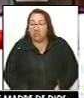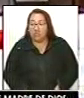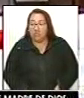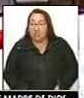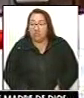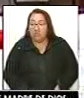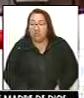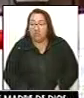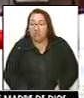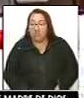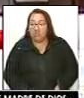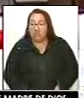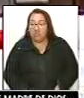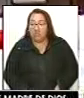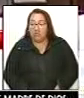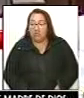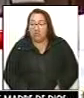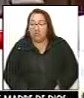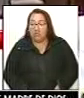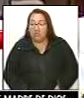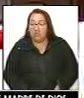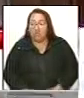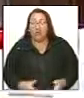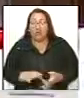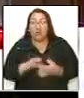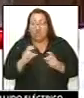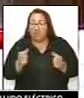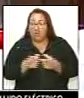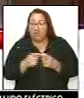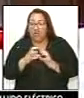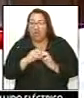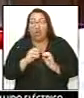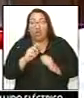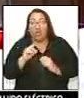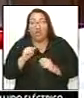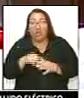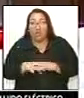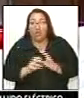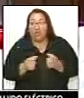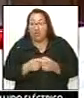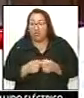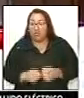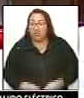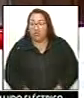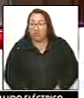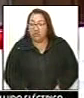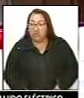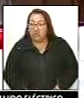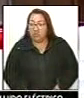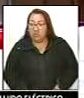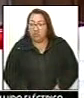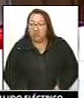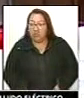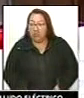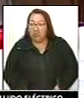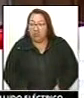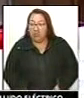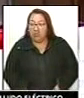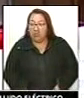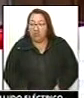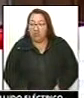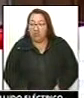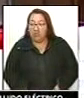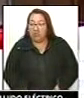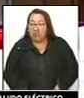reglamento, tiene condiciones especiales, es verdad, pero es una comisión ordinaria, está dentro de las comisiones ordinarias y se rige por las reglas de